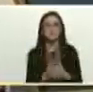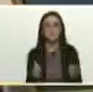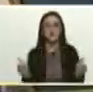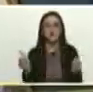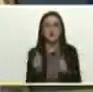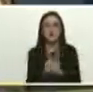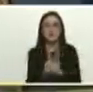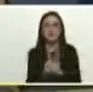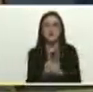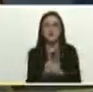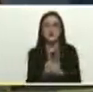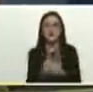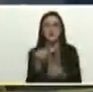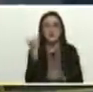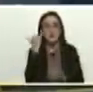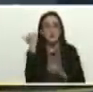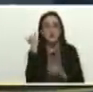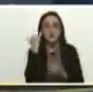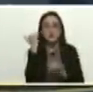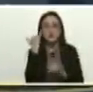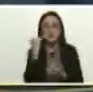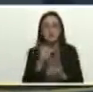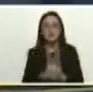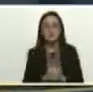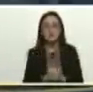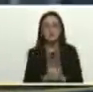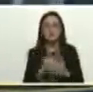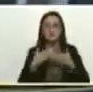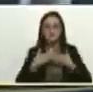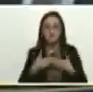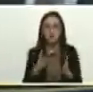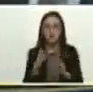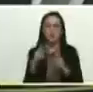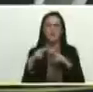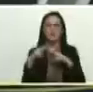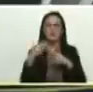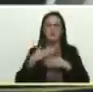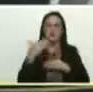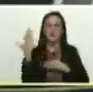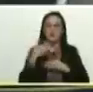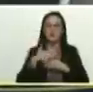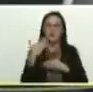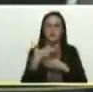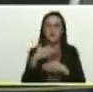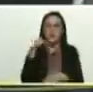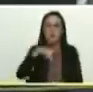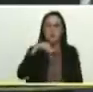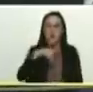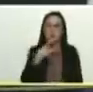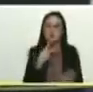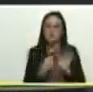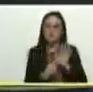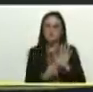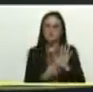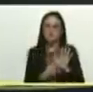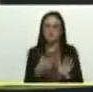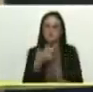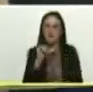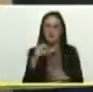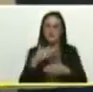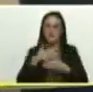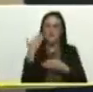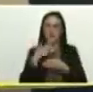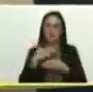acompañando las iniciativas de apertura de la frontera. Hoy podemos decir que tenemos las